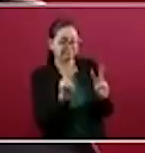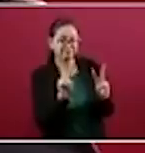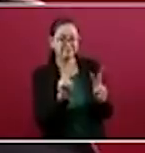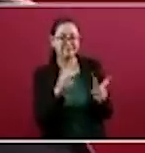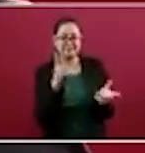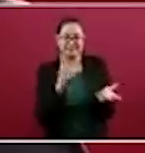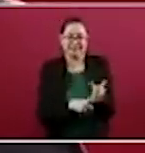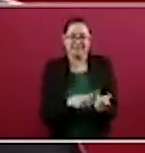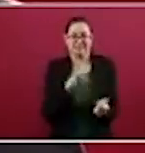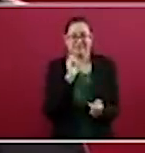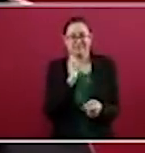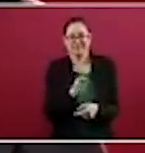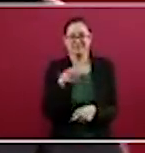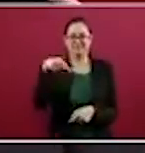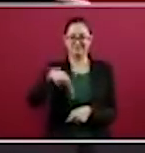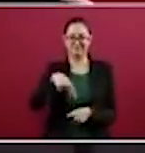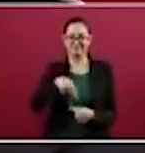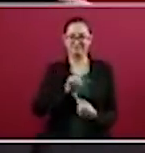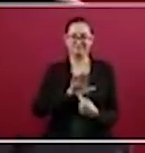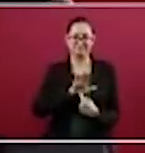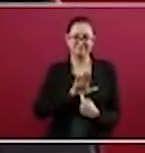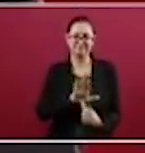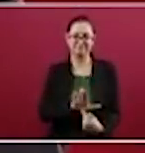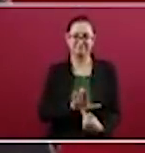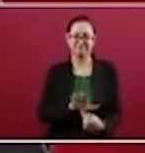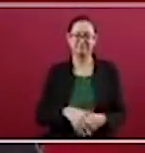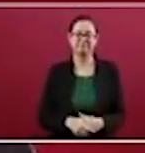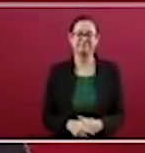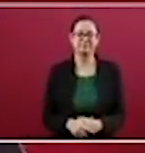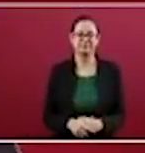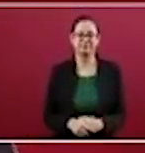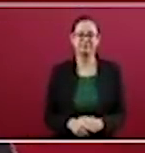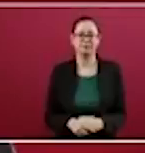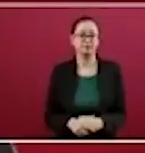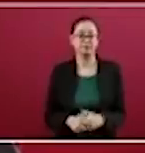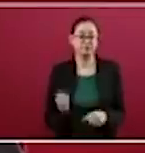que se dice aquí en Palacio Nacional